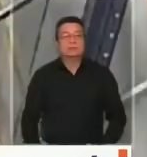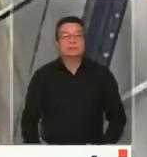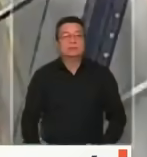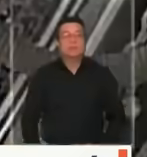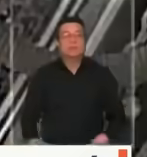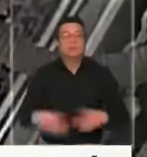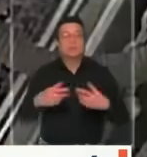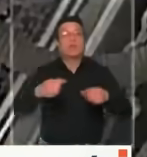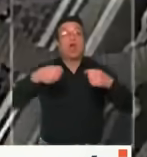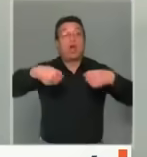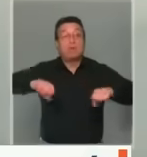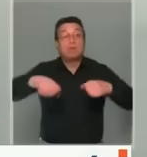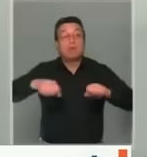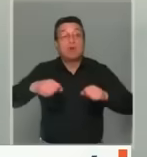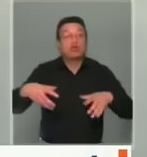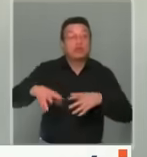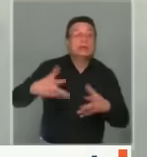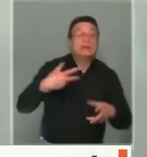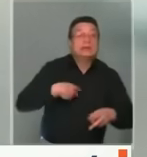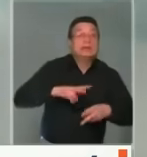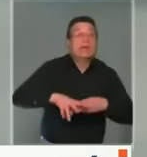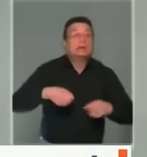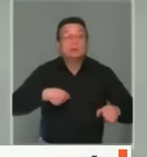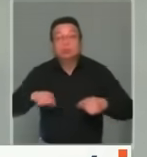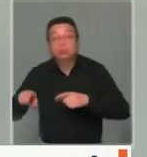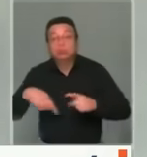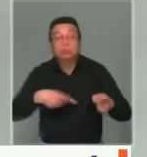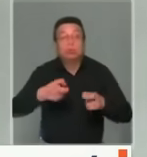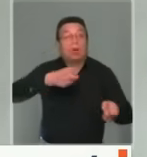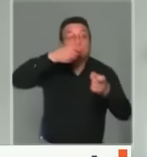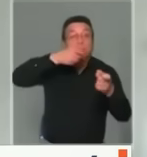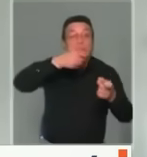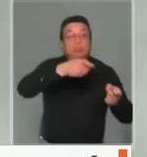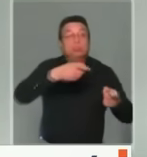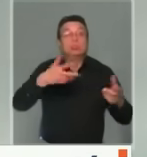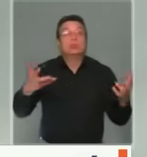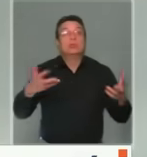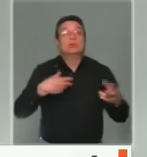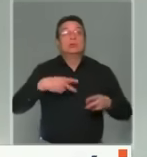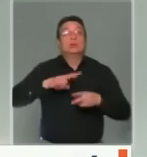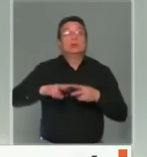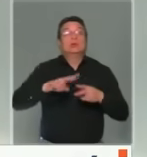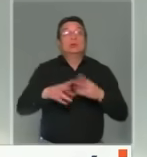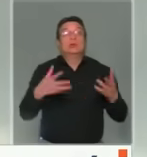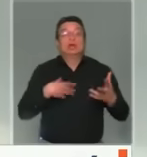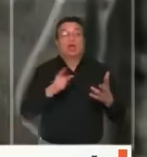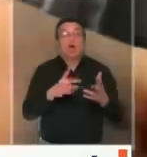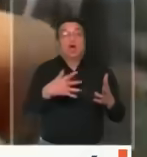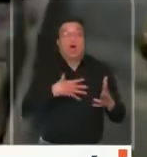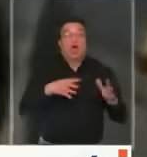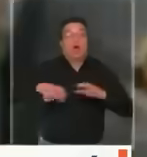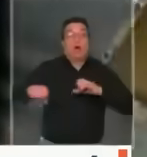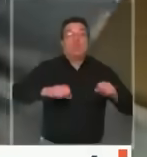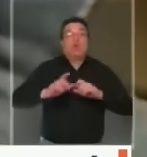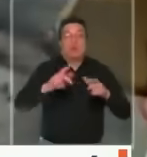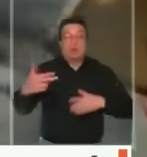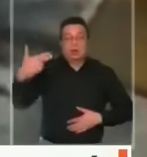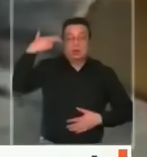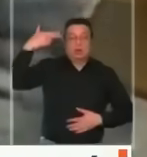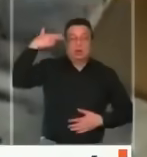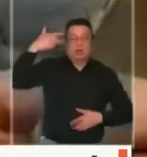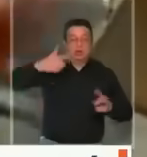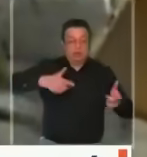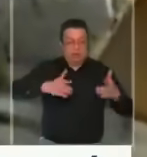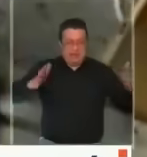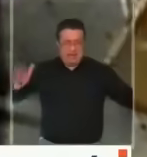moto, bueno, el loco se movía, no sabía qué hacer, agarró su lo apuntaron, como que lo abrazaron al loco para que no se moviera más. Nos apuntaron con los fusiles de